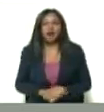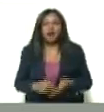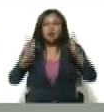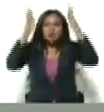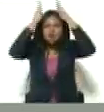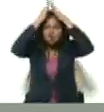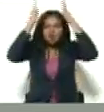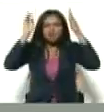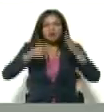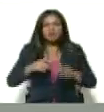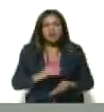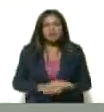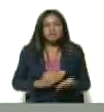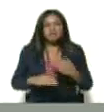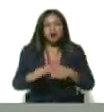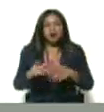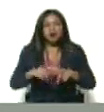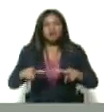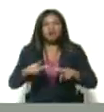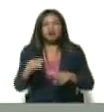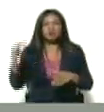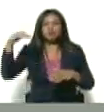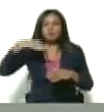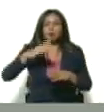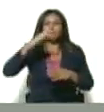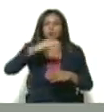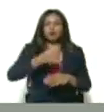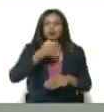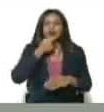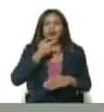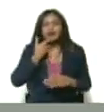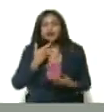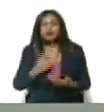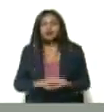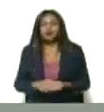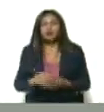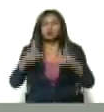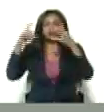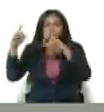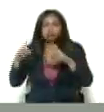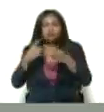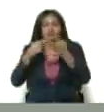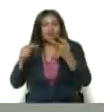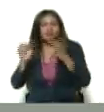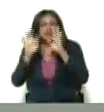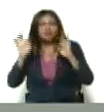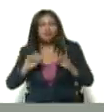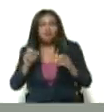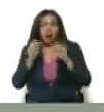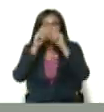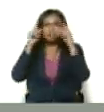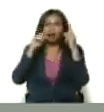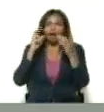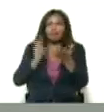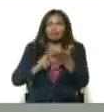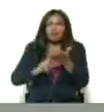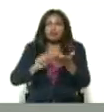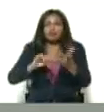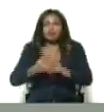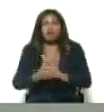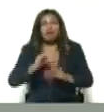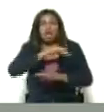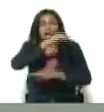Mochima, esos delfines bellísimos. Hay imágenes de todo tipo, impresionantes de verdad, cómo el